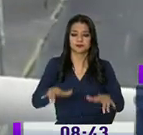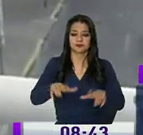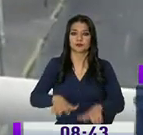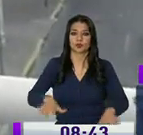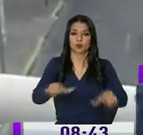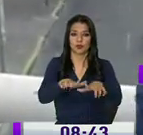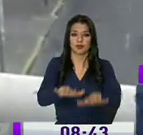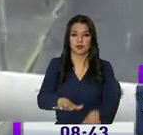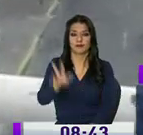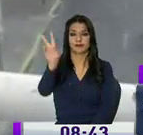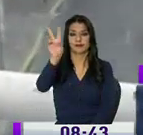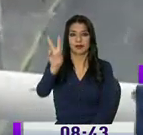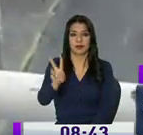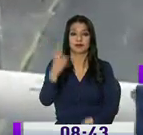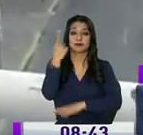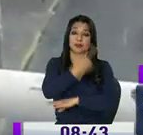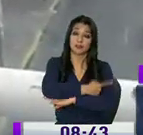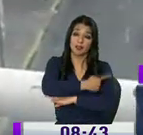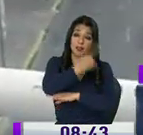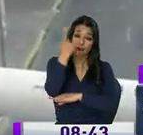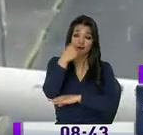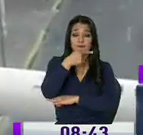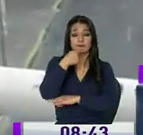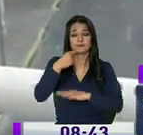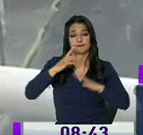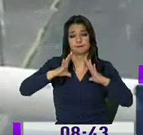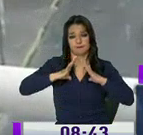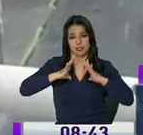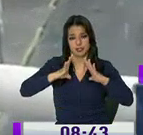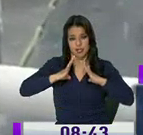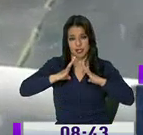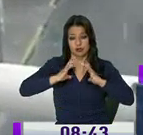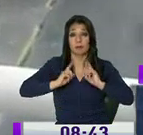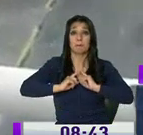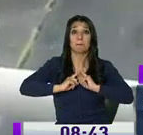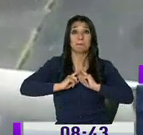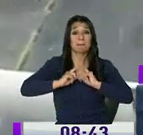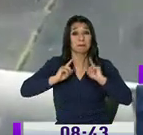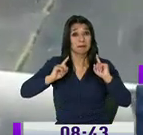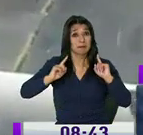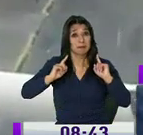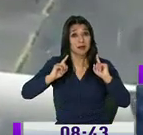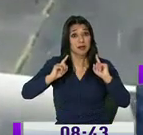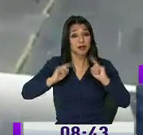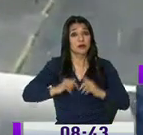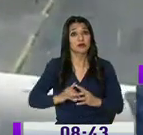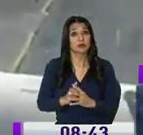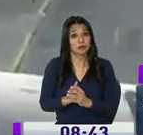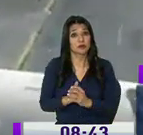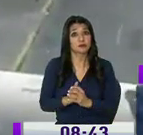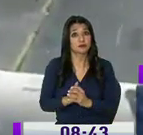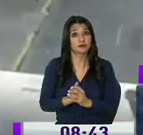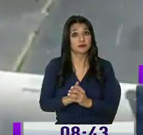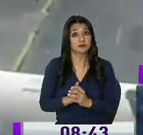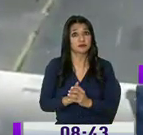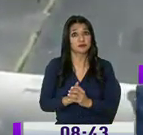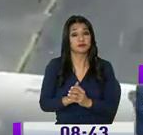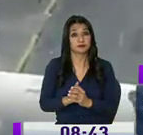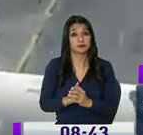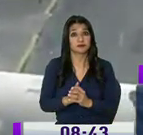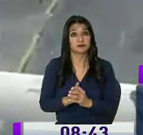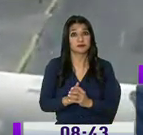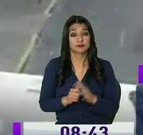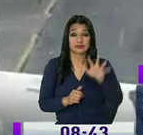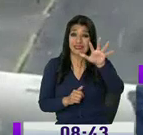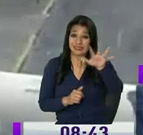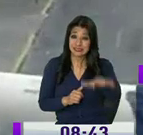viernes, día de feriado. Pero lamentablemente la situación, el punto